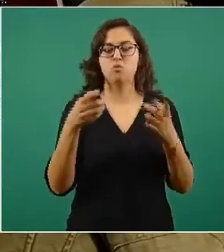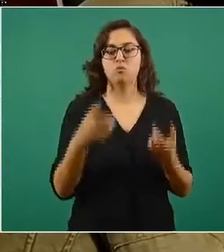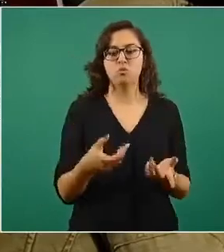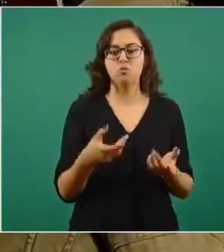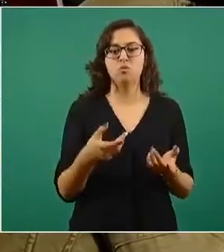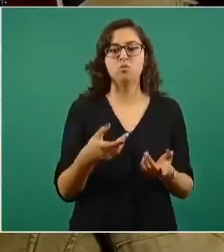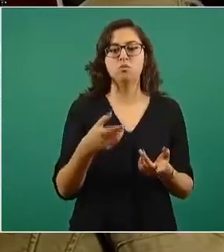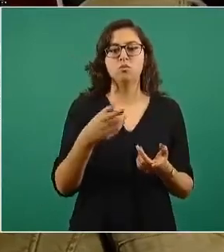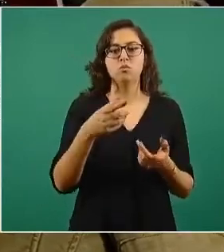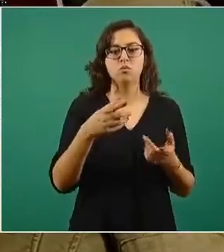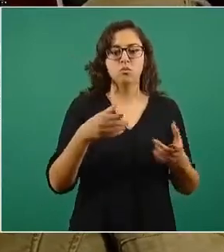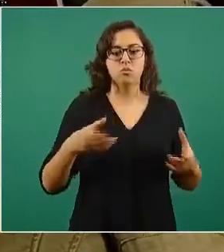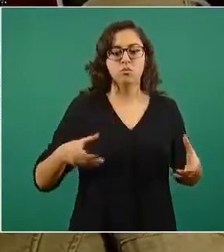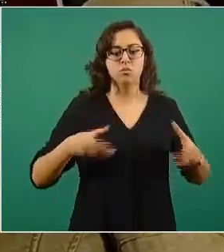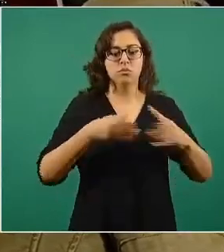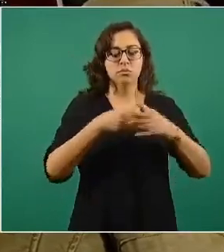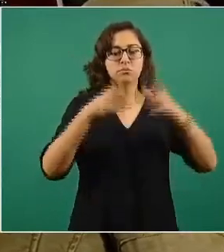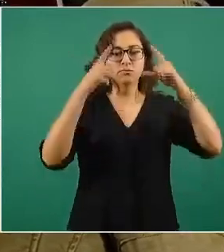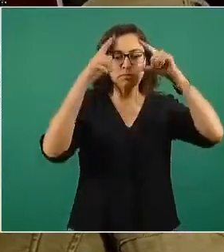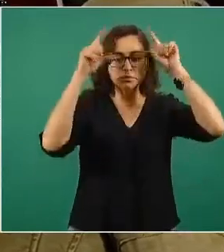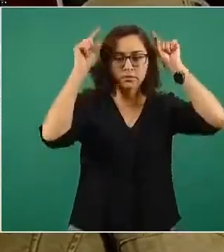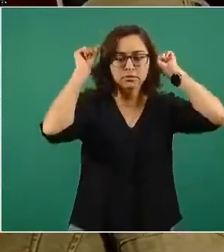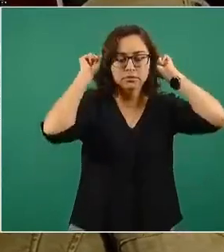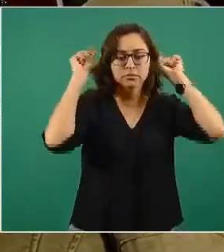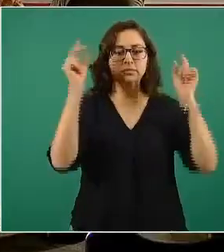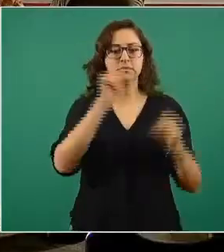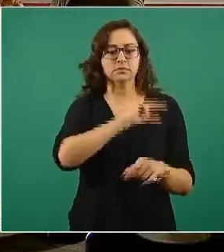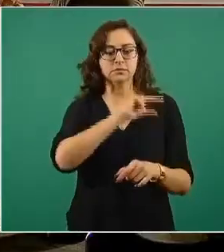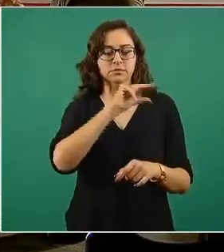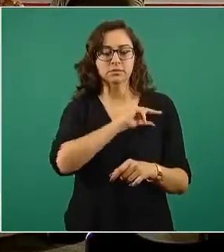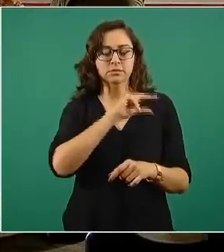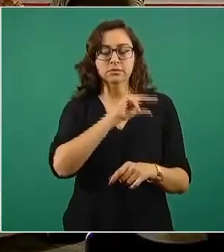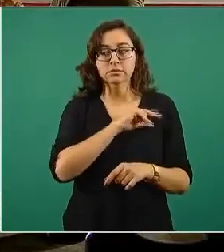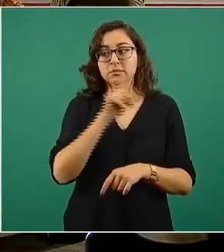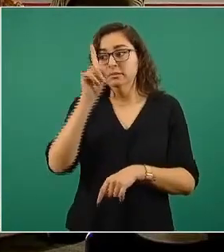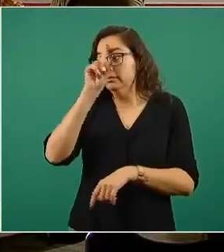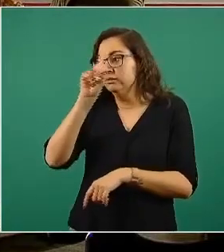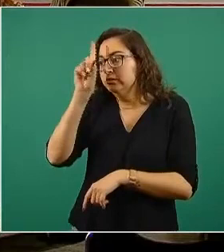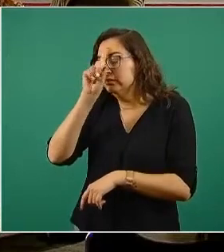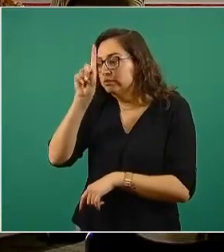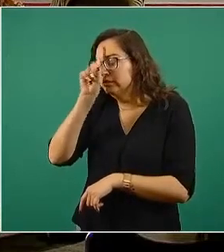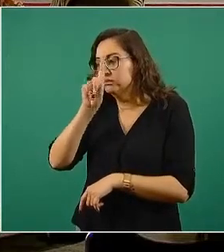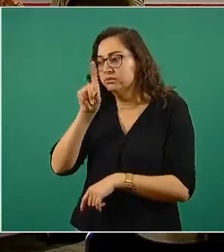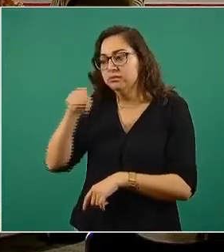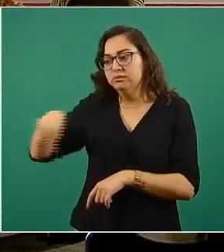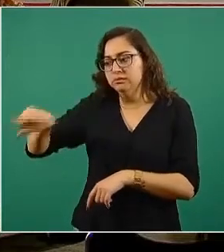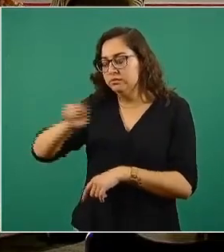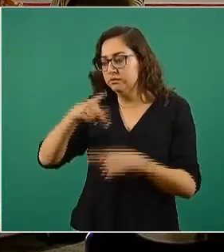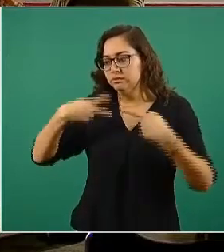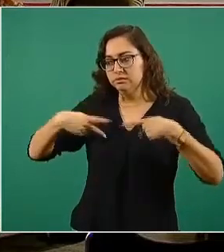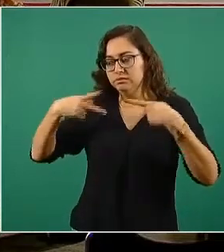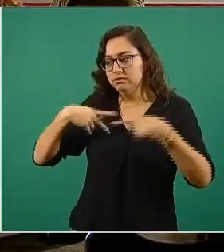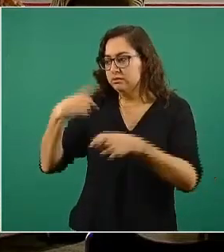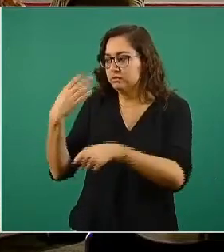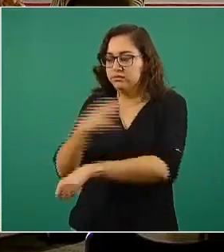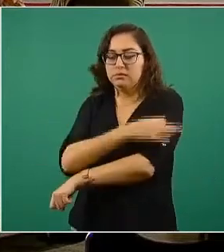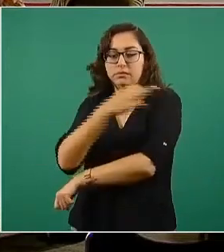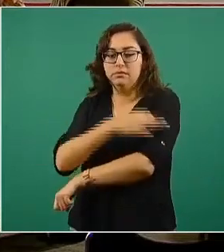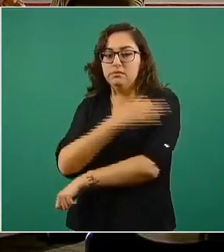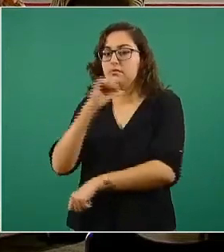enfermería a domicilio, le están sugiriendo a las familias que no dejen vacunar a estos enfermos.